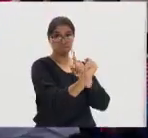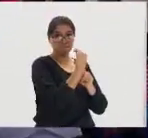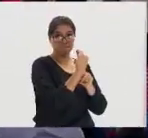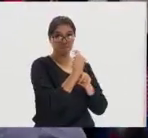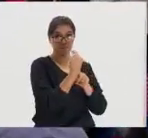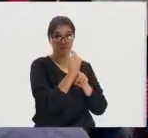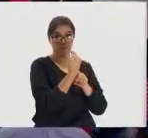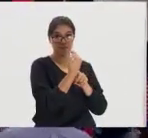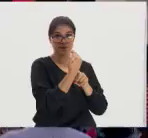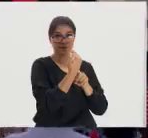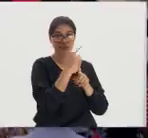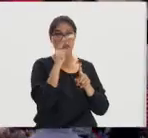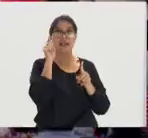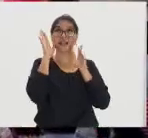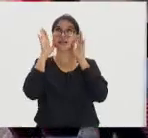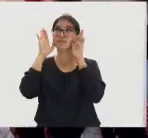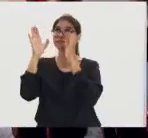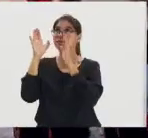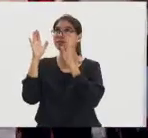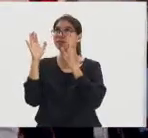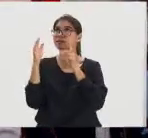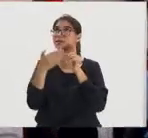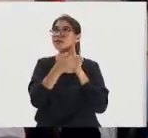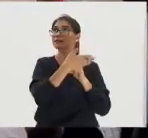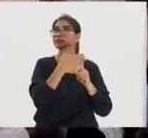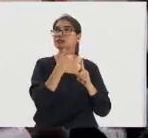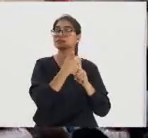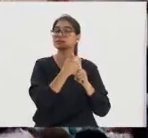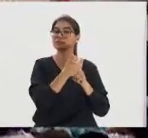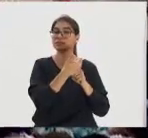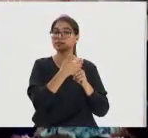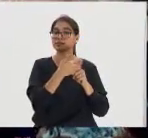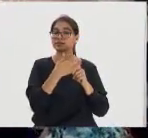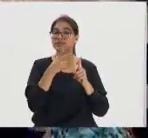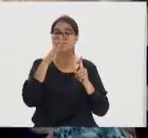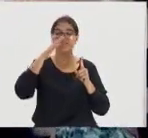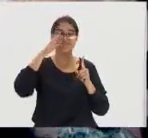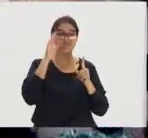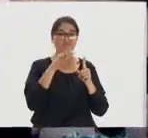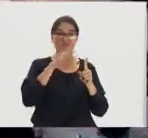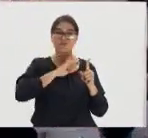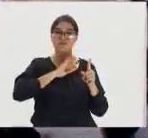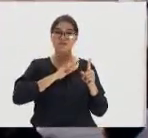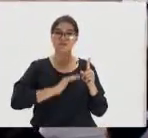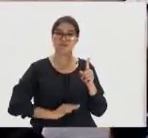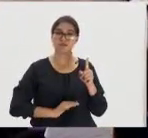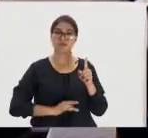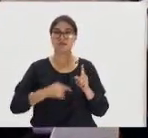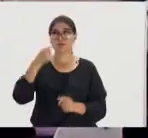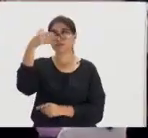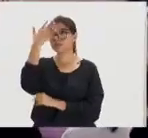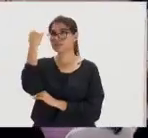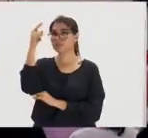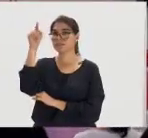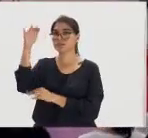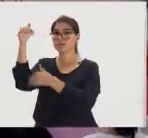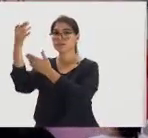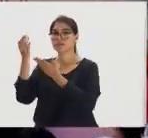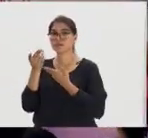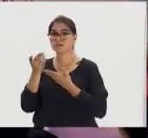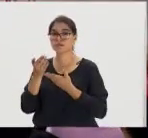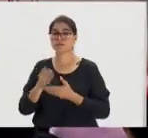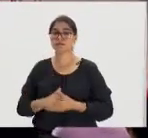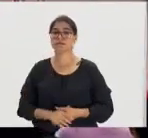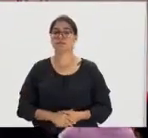mirada de la cruz, de la compasión. Dice la palabra en Mateo capítulo